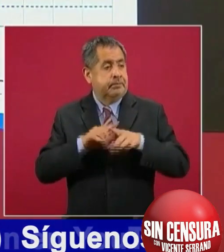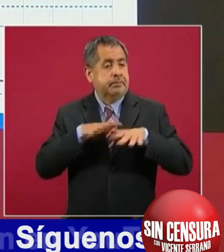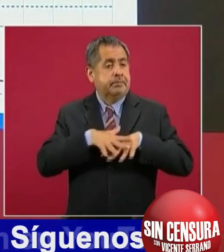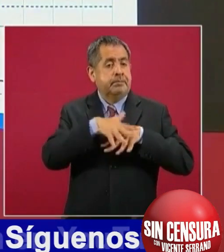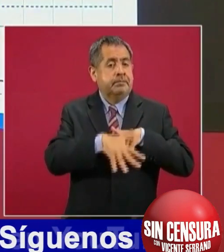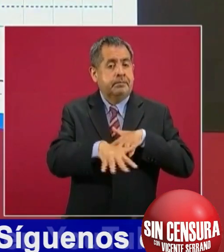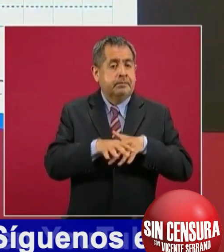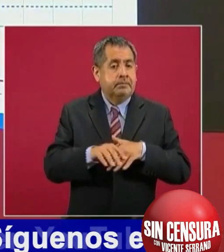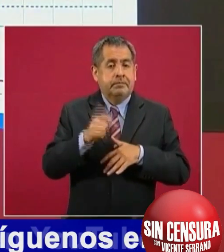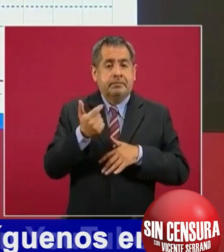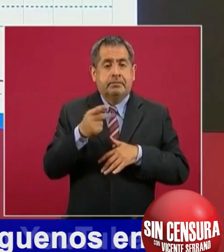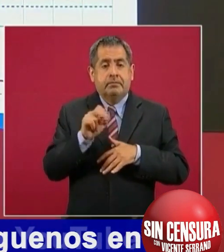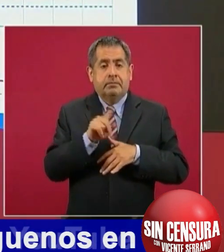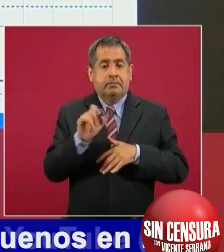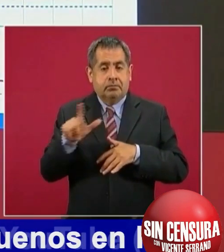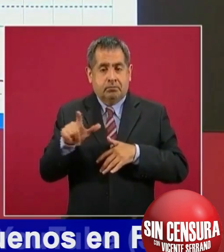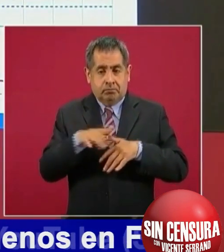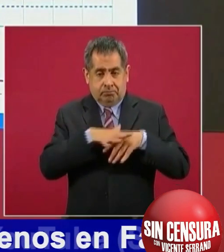Azul.